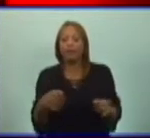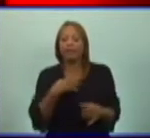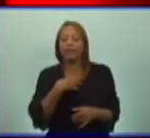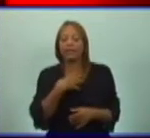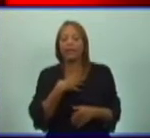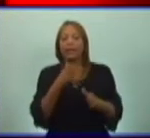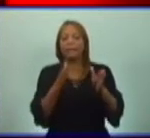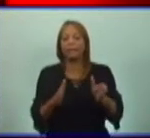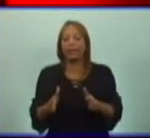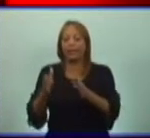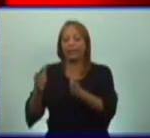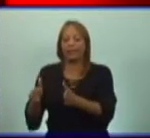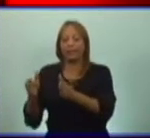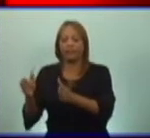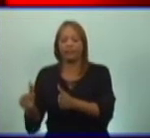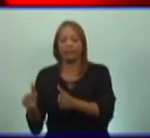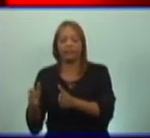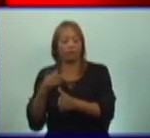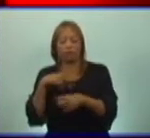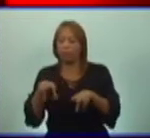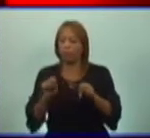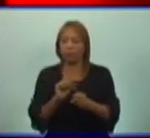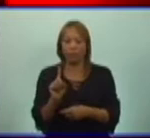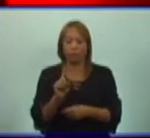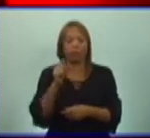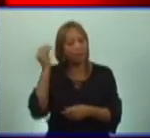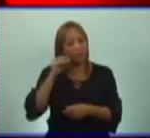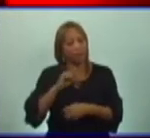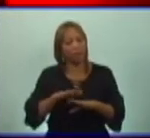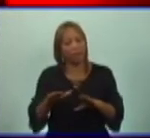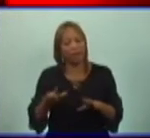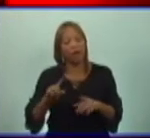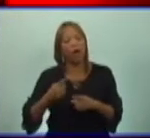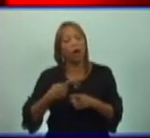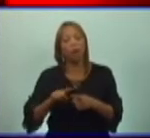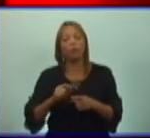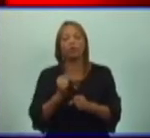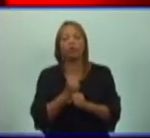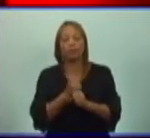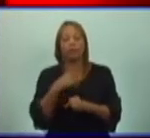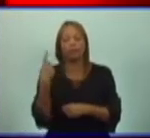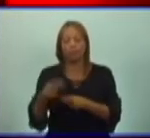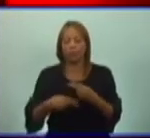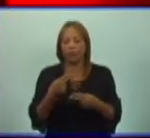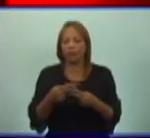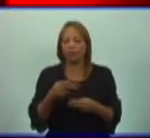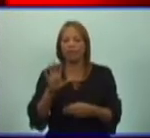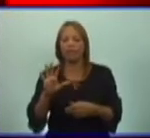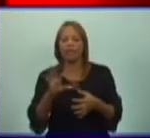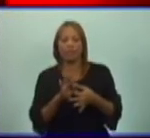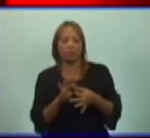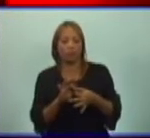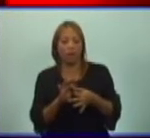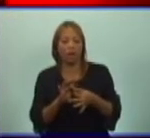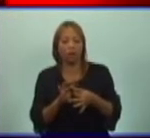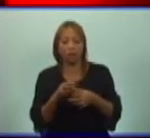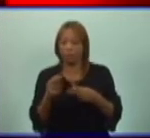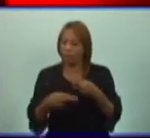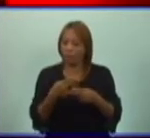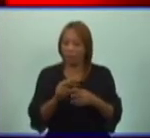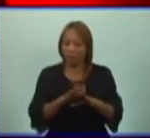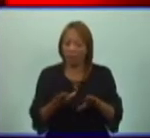nuevo para ustedes. Ustedes ya han hecho otros trabajos prácticos desde quinto grado, pero